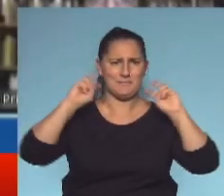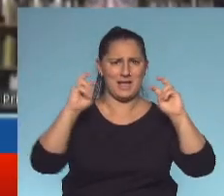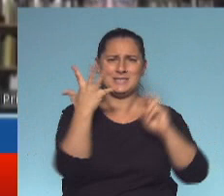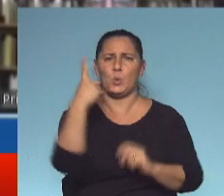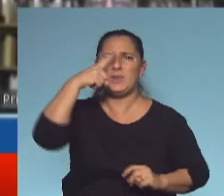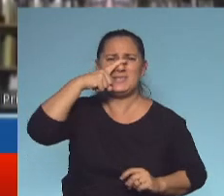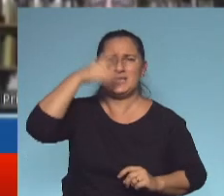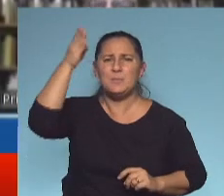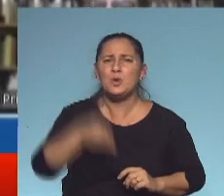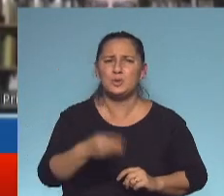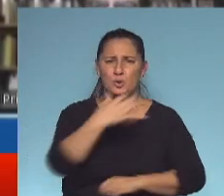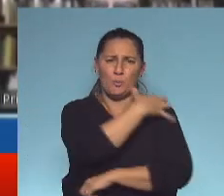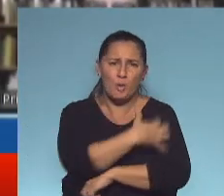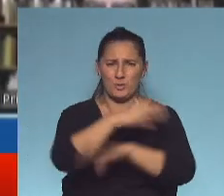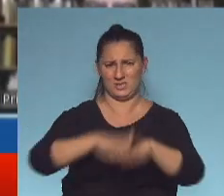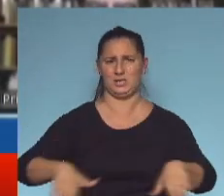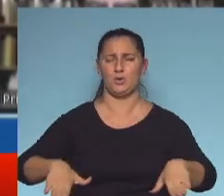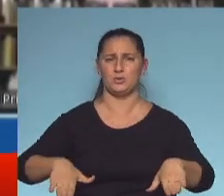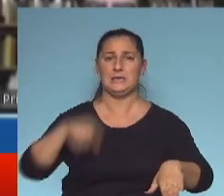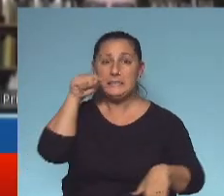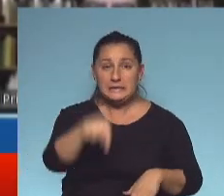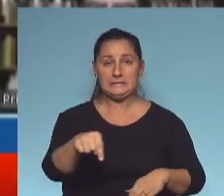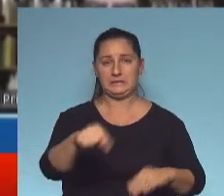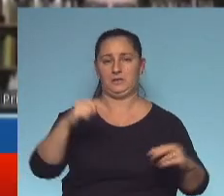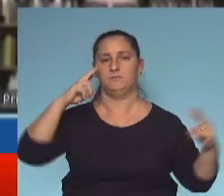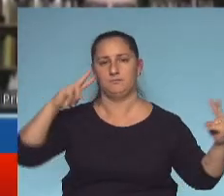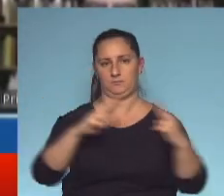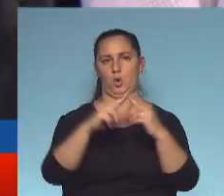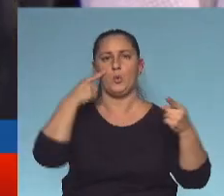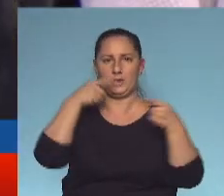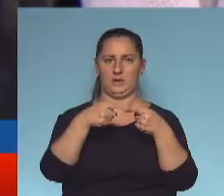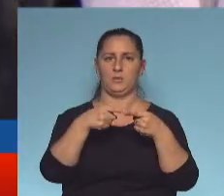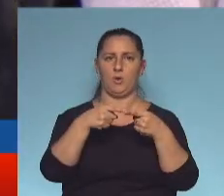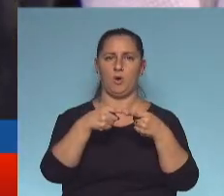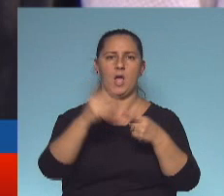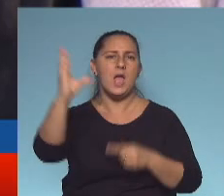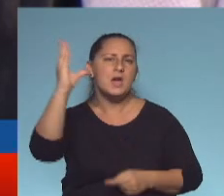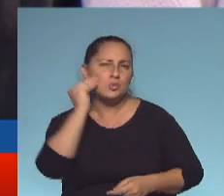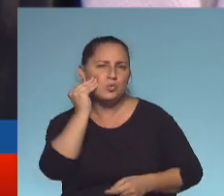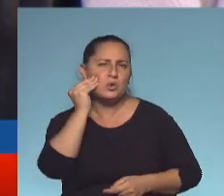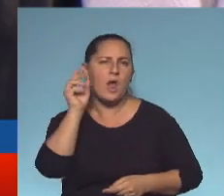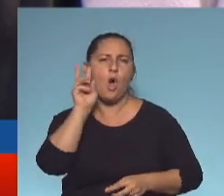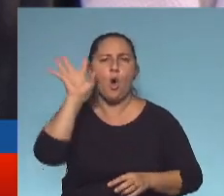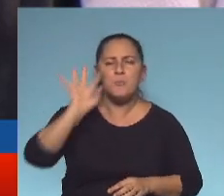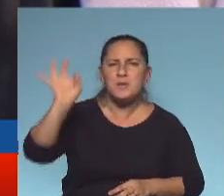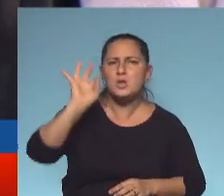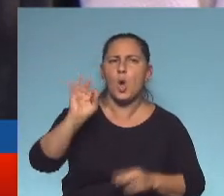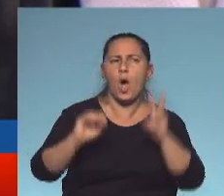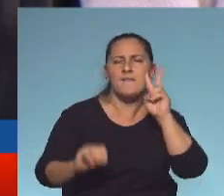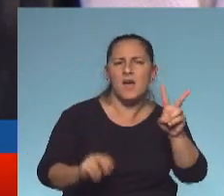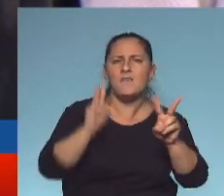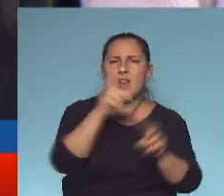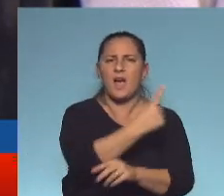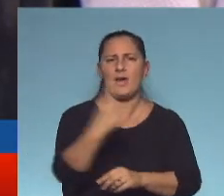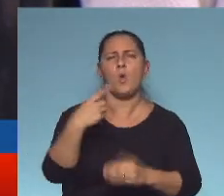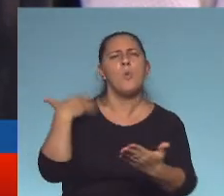de pobreza en los niños. Este es el objetivo de este encuentro: dar la palabra, escuchar las distintas miradas, escuchar los planteos